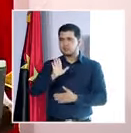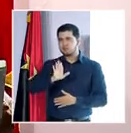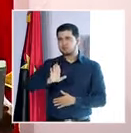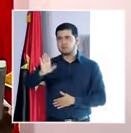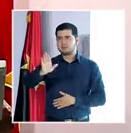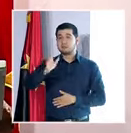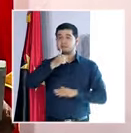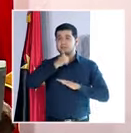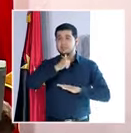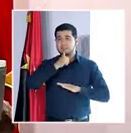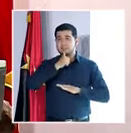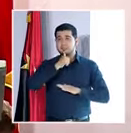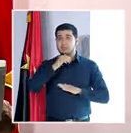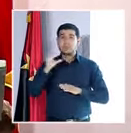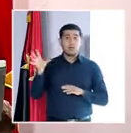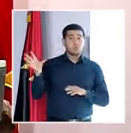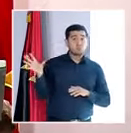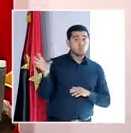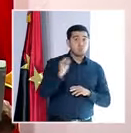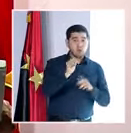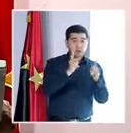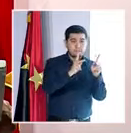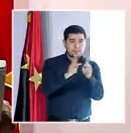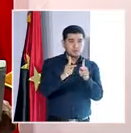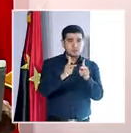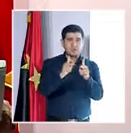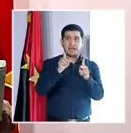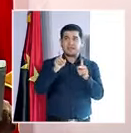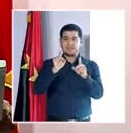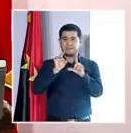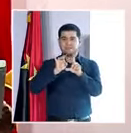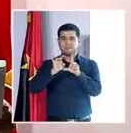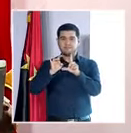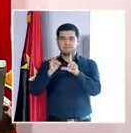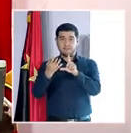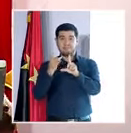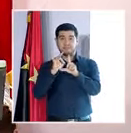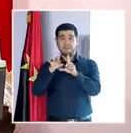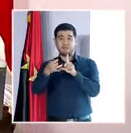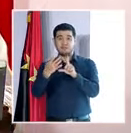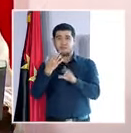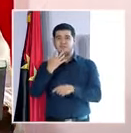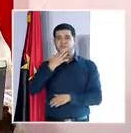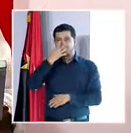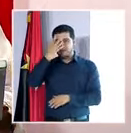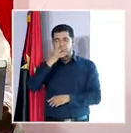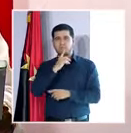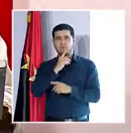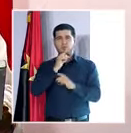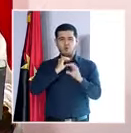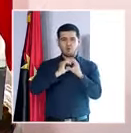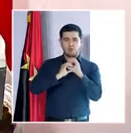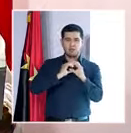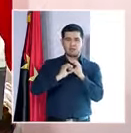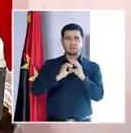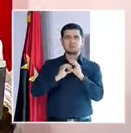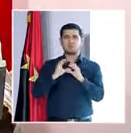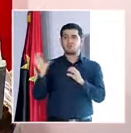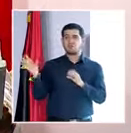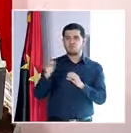y a todos los que nos acompañan desde las redes sociales, desde los diferentes medios de comunicación. Y